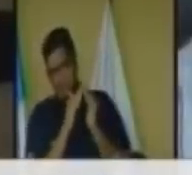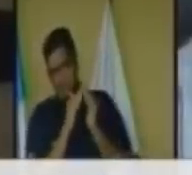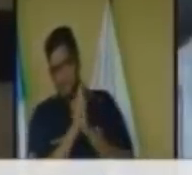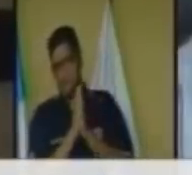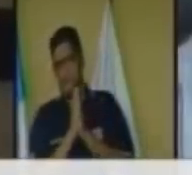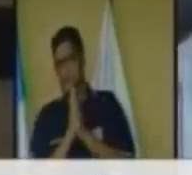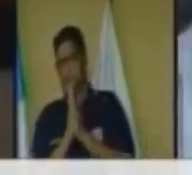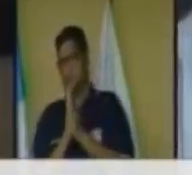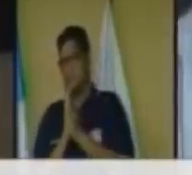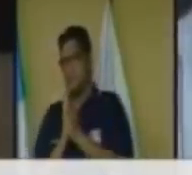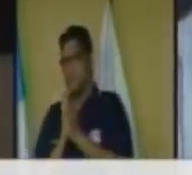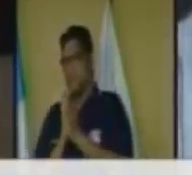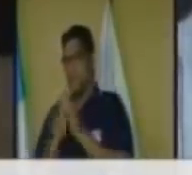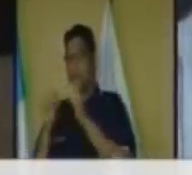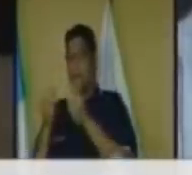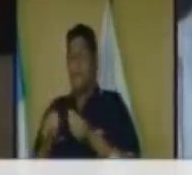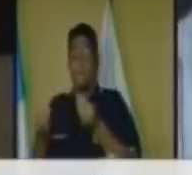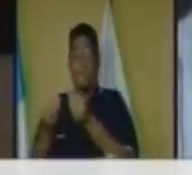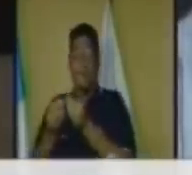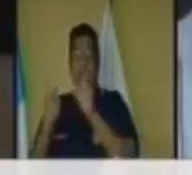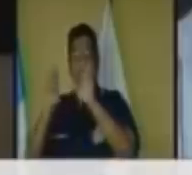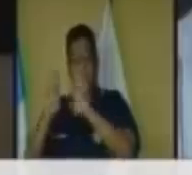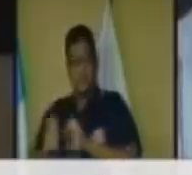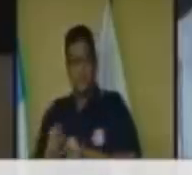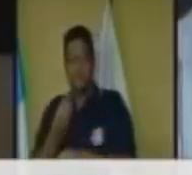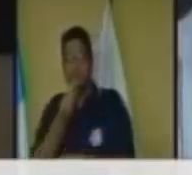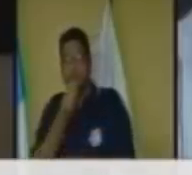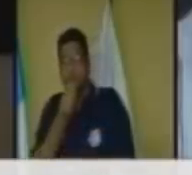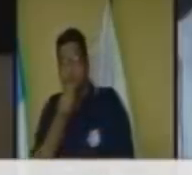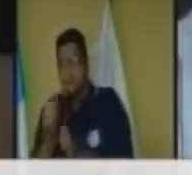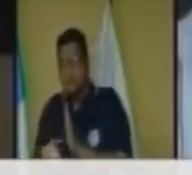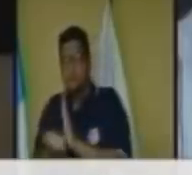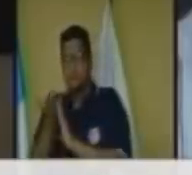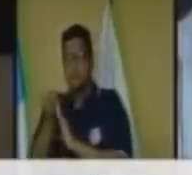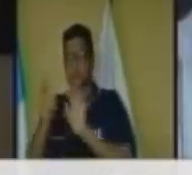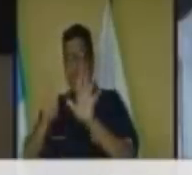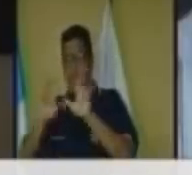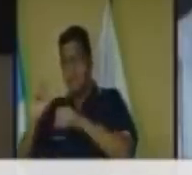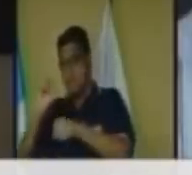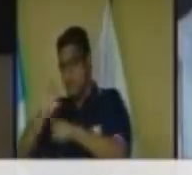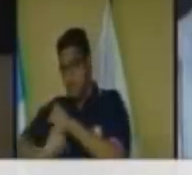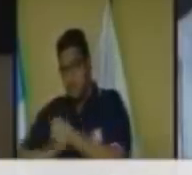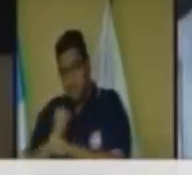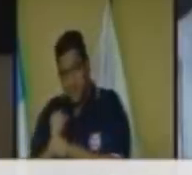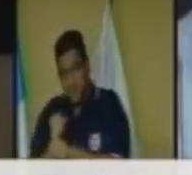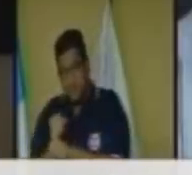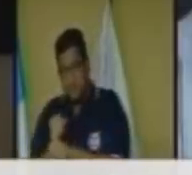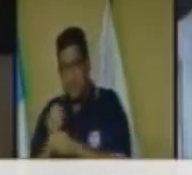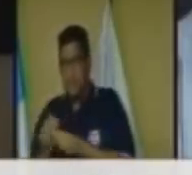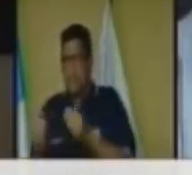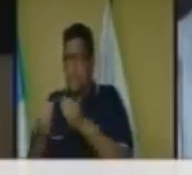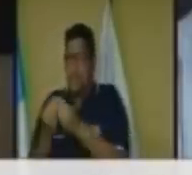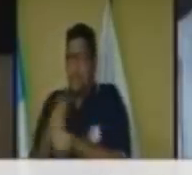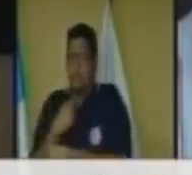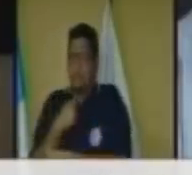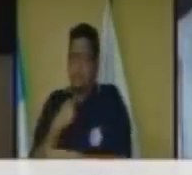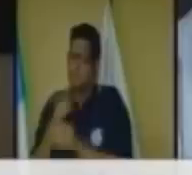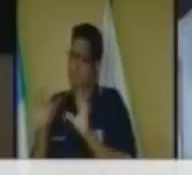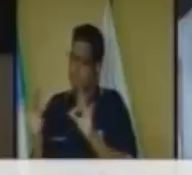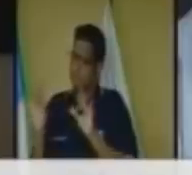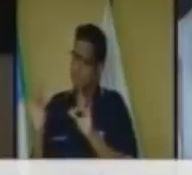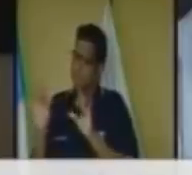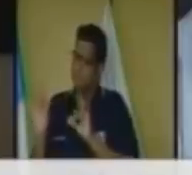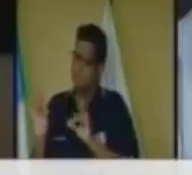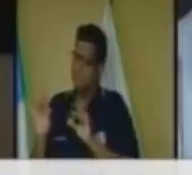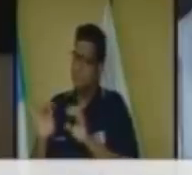Primordialmente para arriba de 70 años porque son los que están en mayor riesgo si tienen una